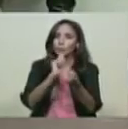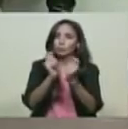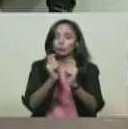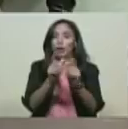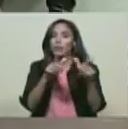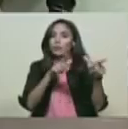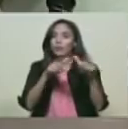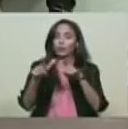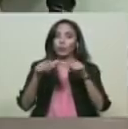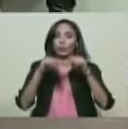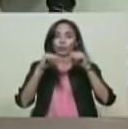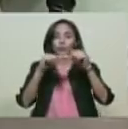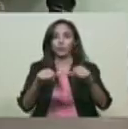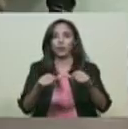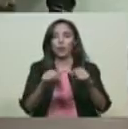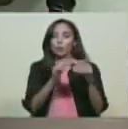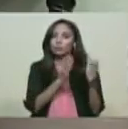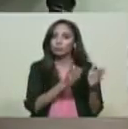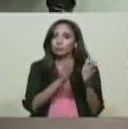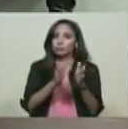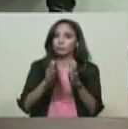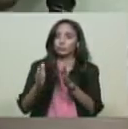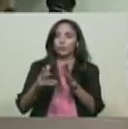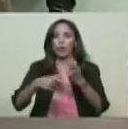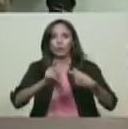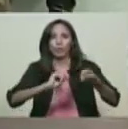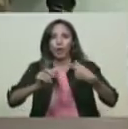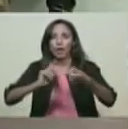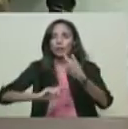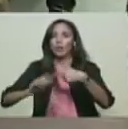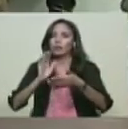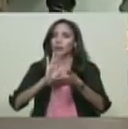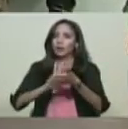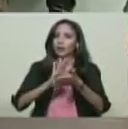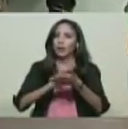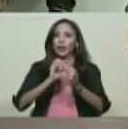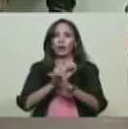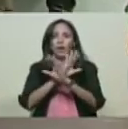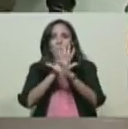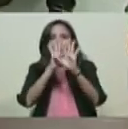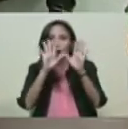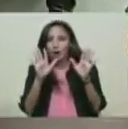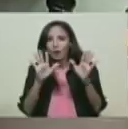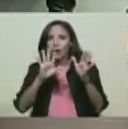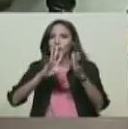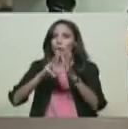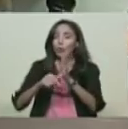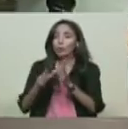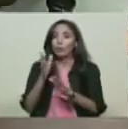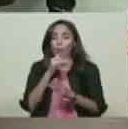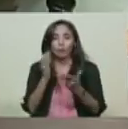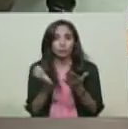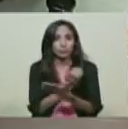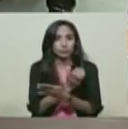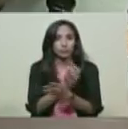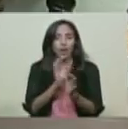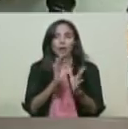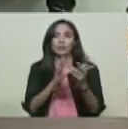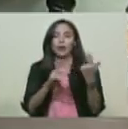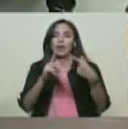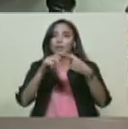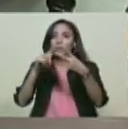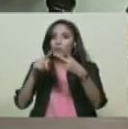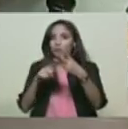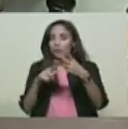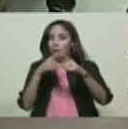establecer mecanismos de un comercio sano, de una actividad de intercambio sano entre Aruba,